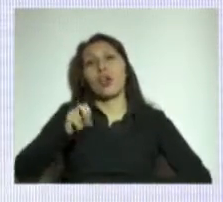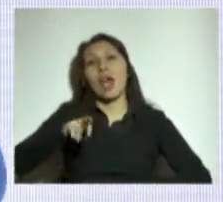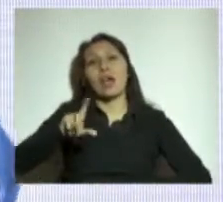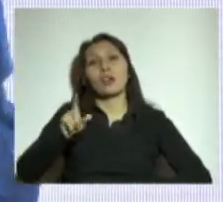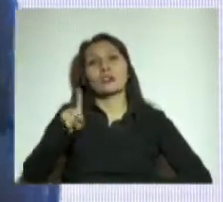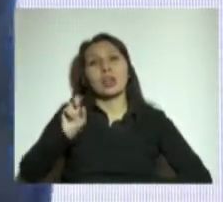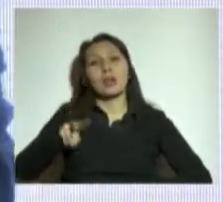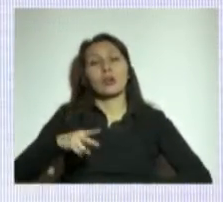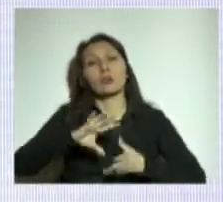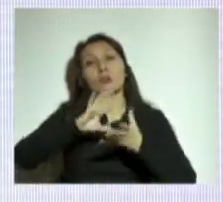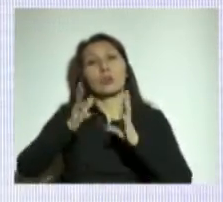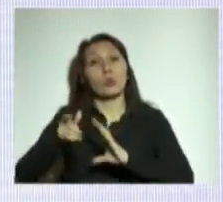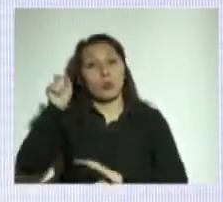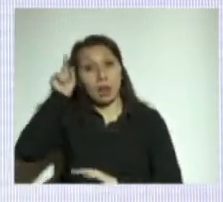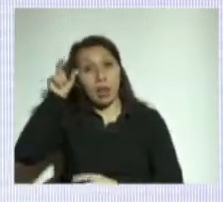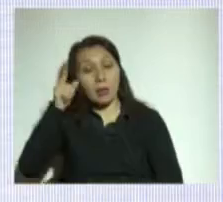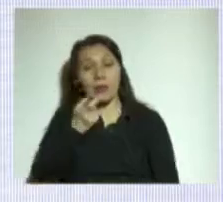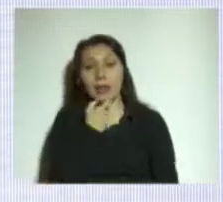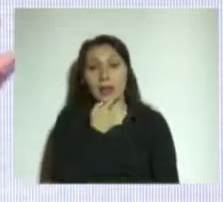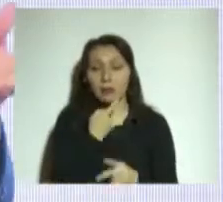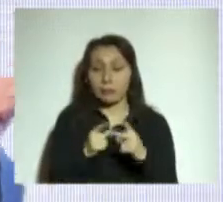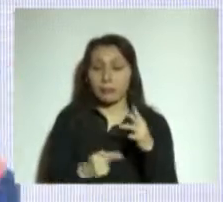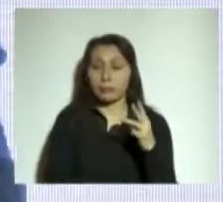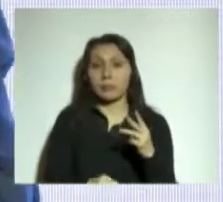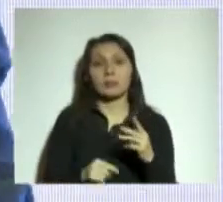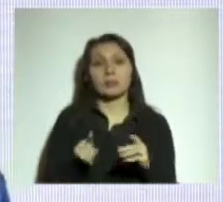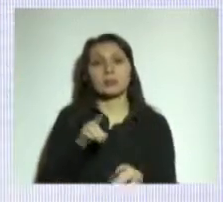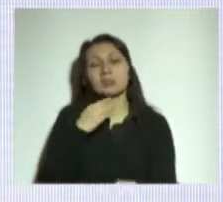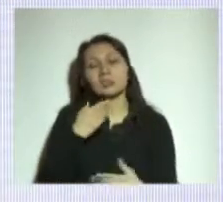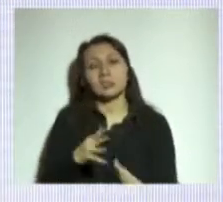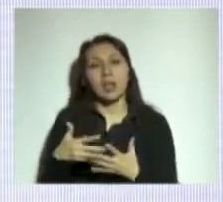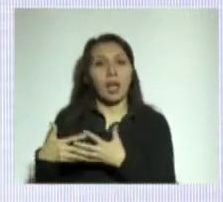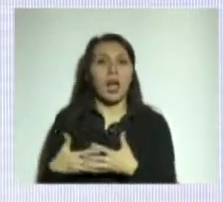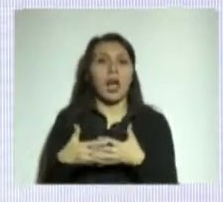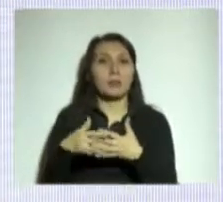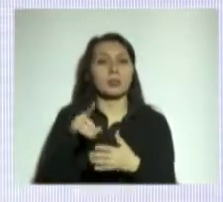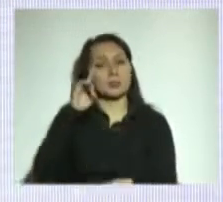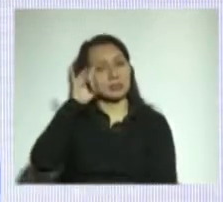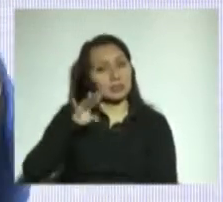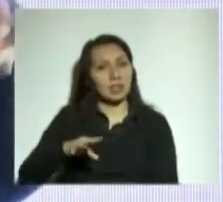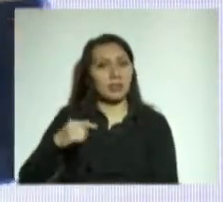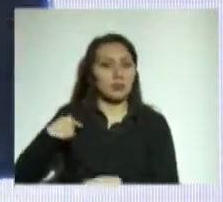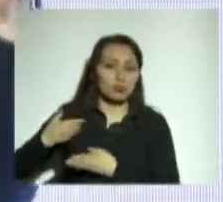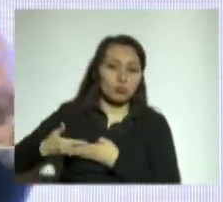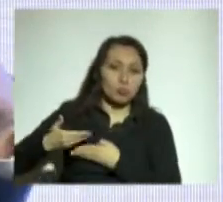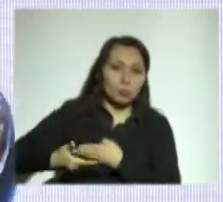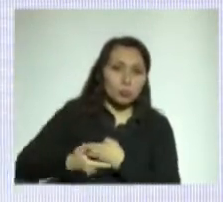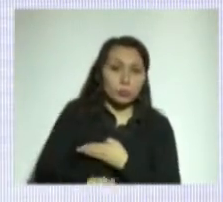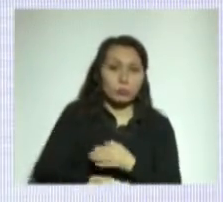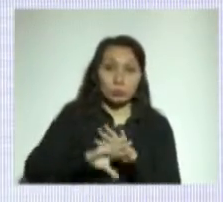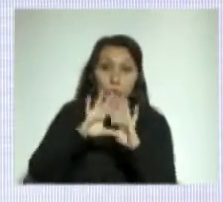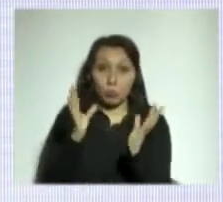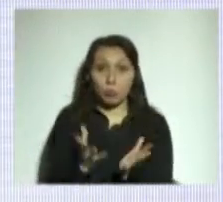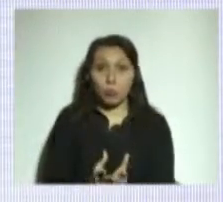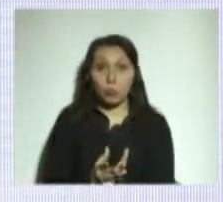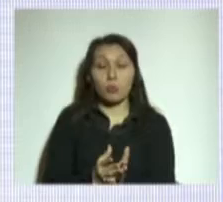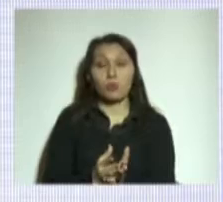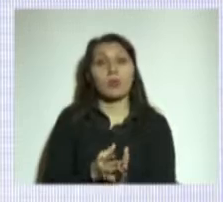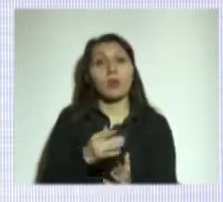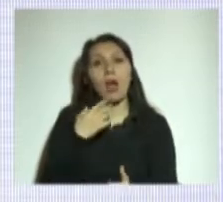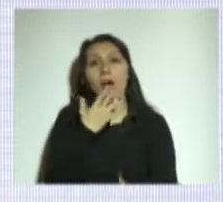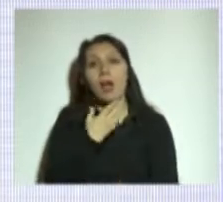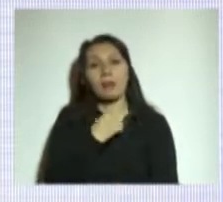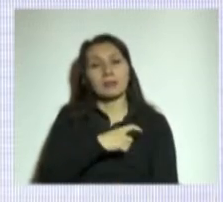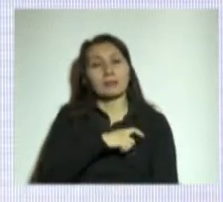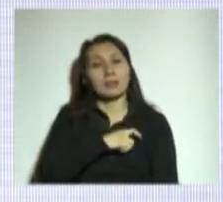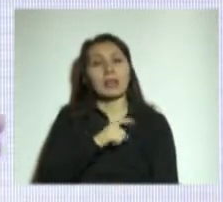es el mundo germánico inglés, del cual, Diana, los americanos sois más los herederos. Bueno, en el mundo latino el político no está